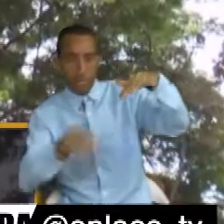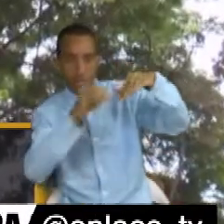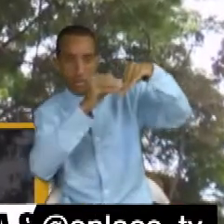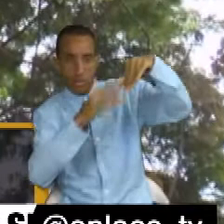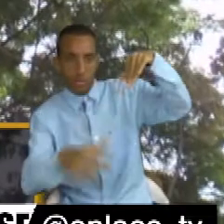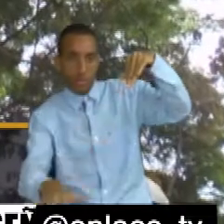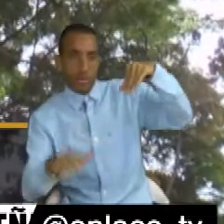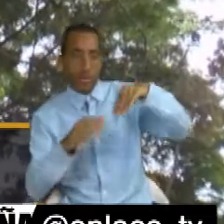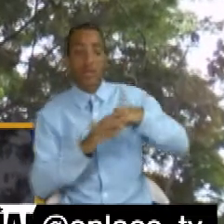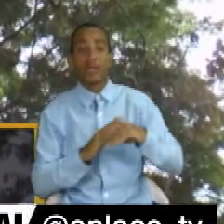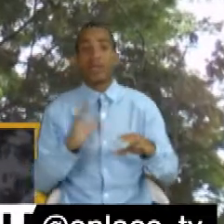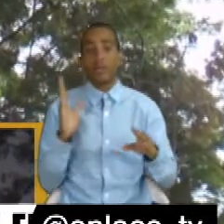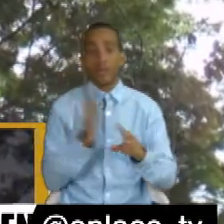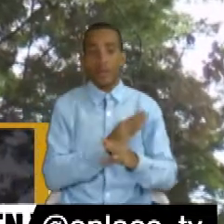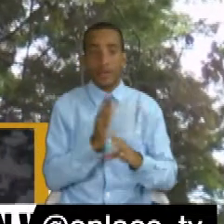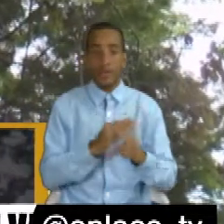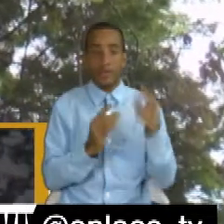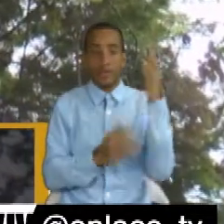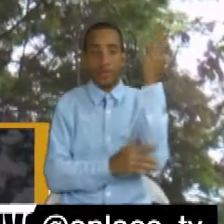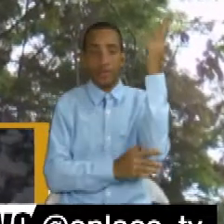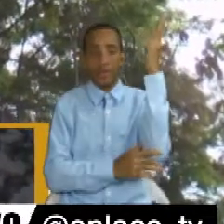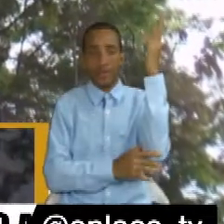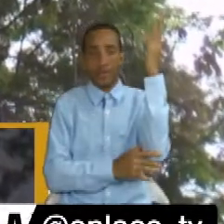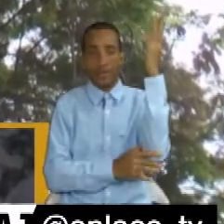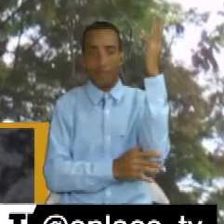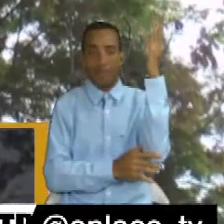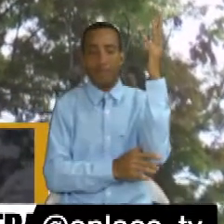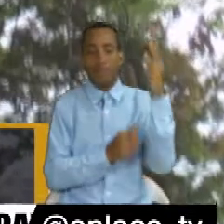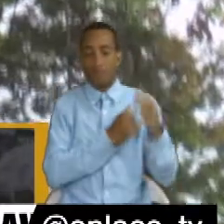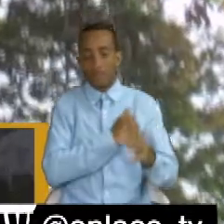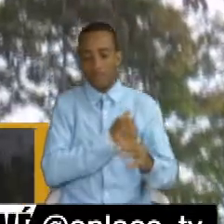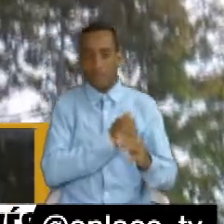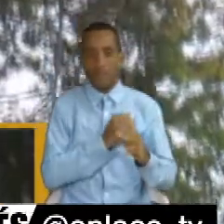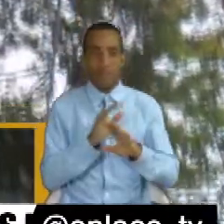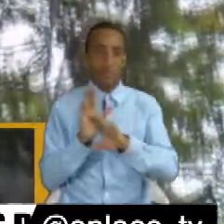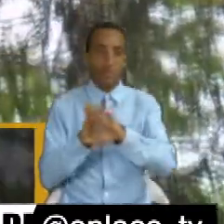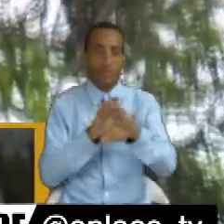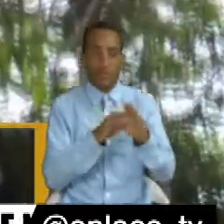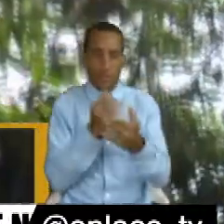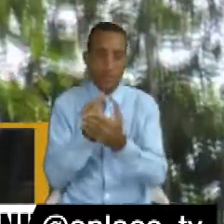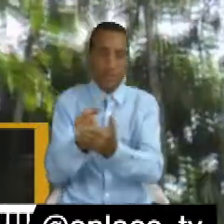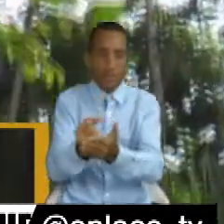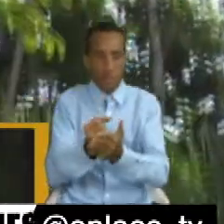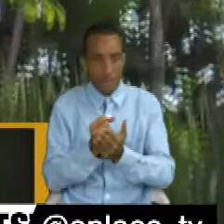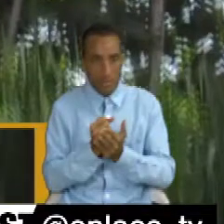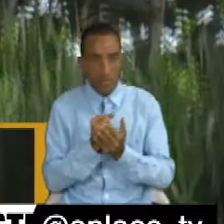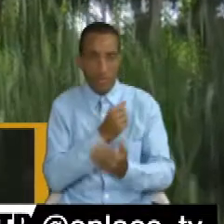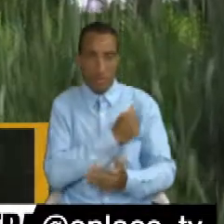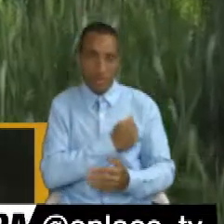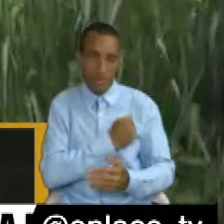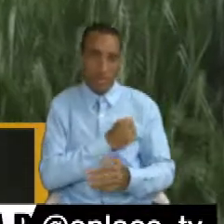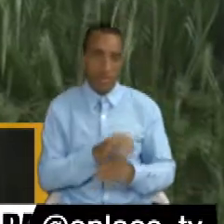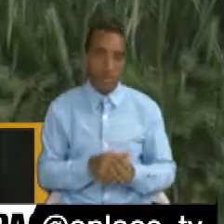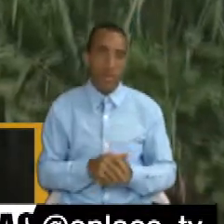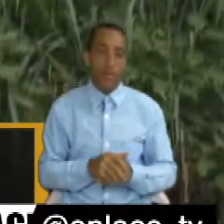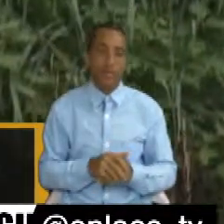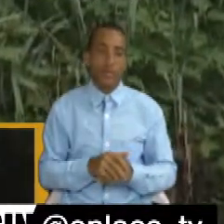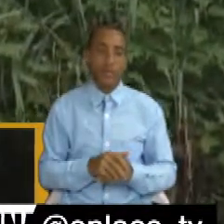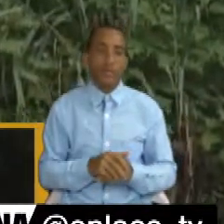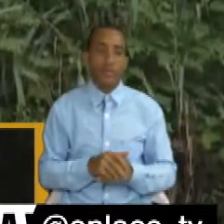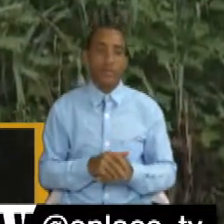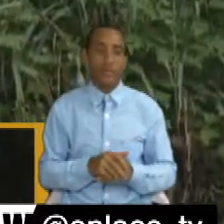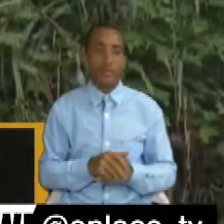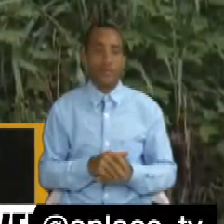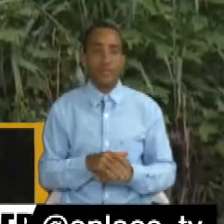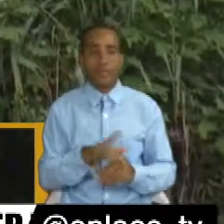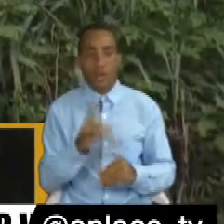Hemos tenido el problema del árbol, entonces le pedimos a ustedes que nos ayuden por favor a que se haga el corte